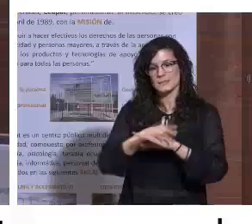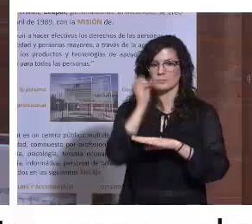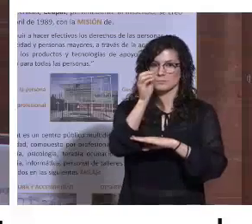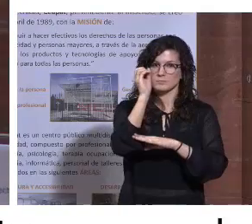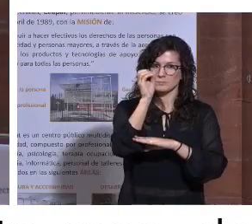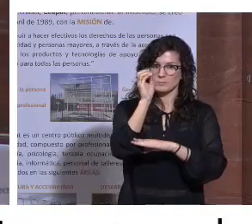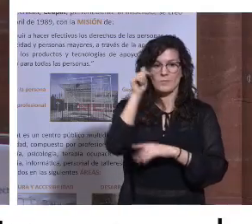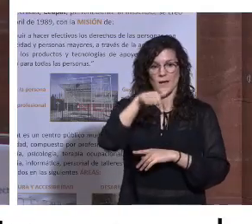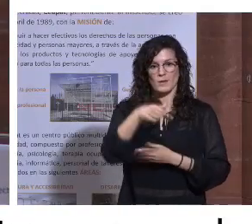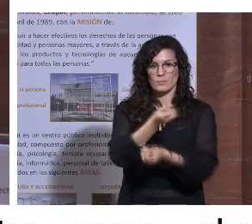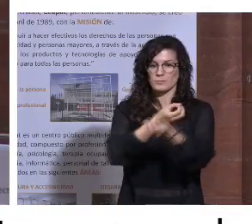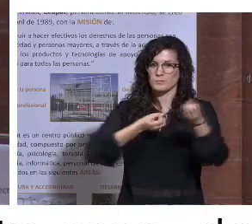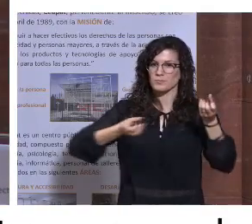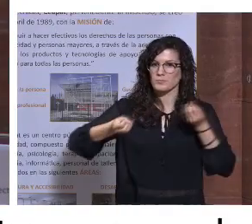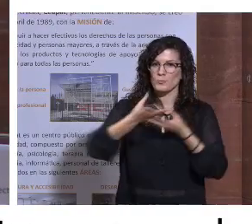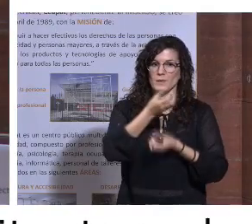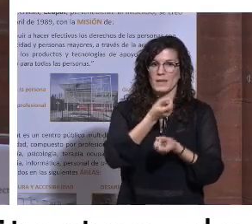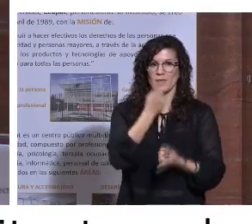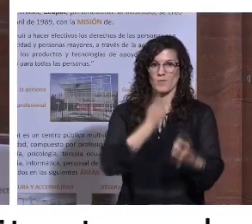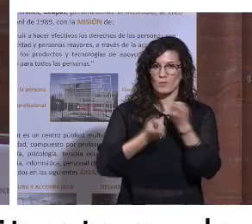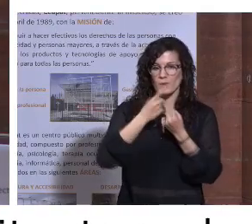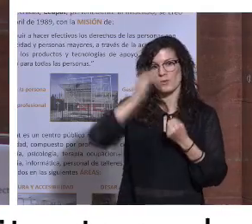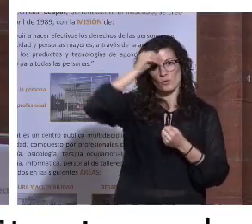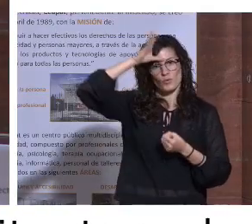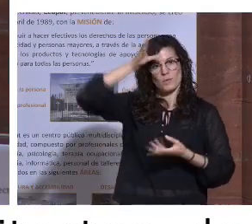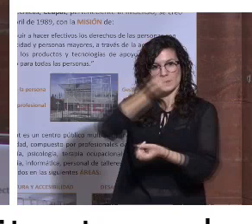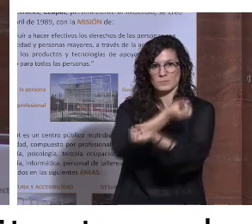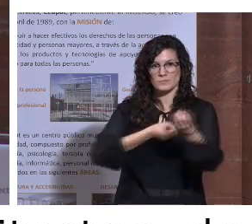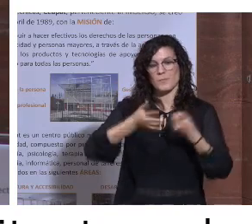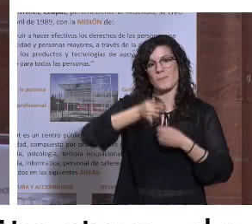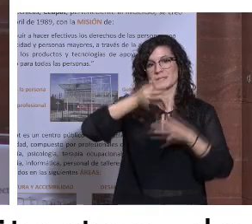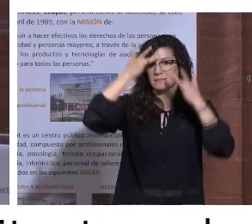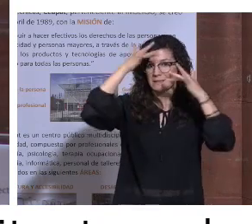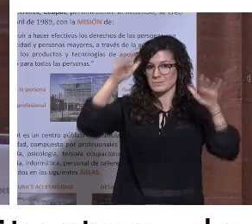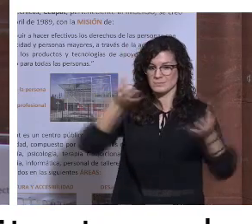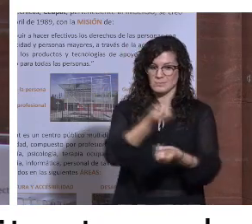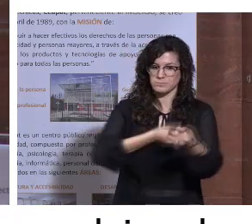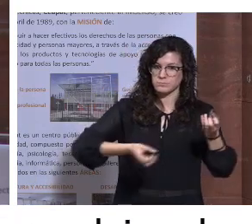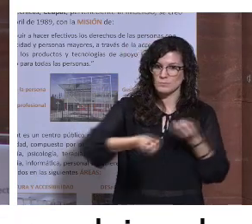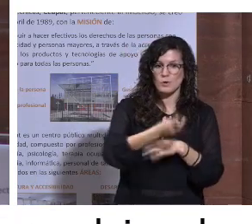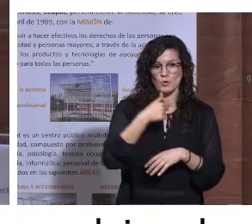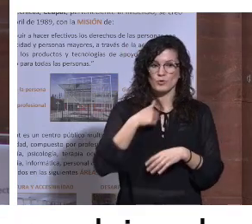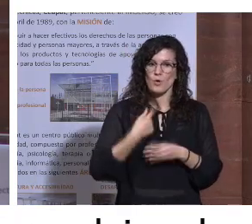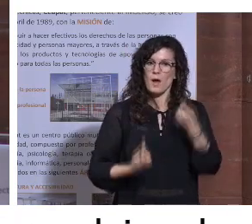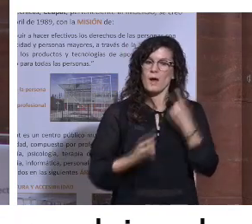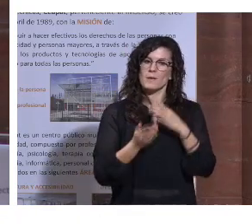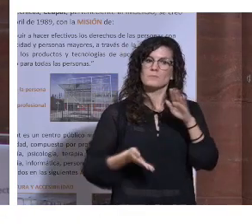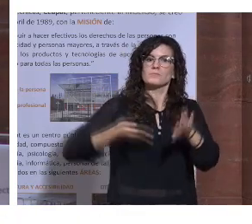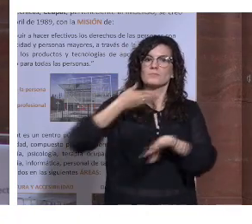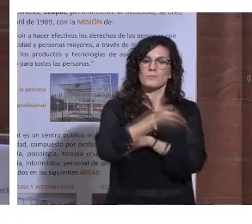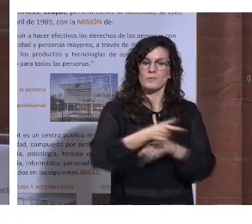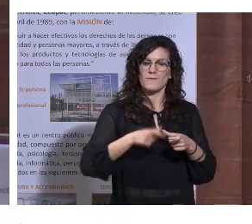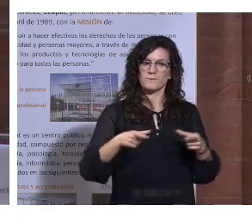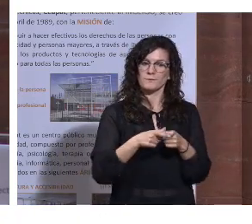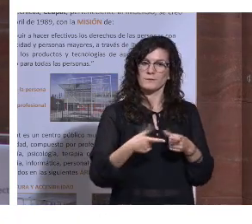ahí un intercambio de información y de conocimiento y de sensibilización y de estímulo, pues yo me iba a veces con una ficha. Y